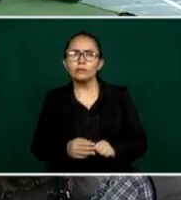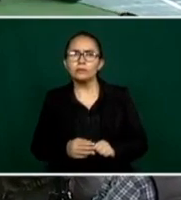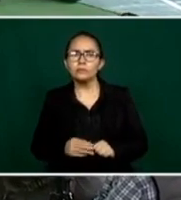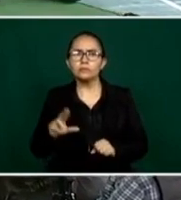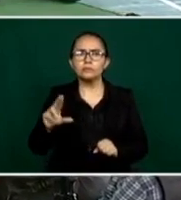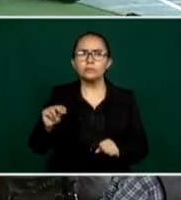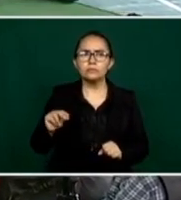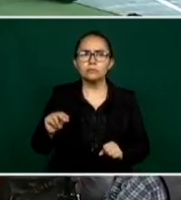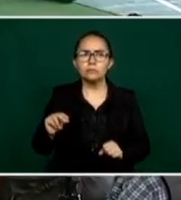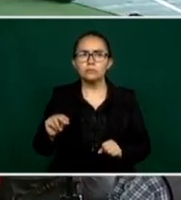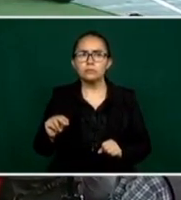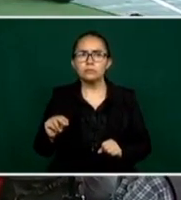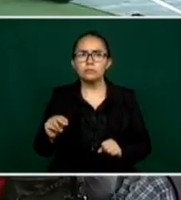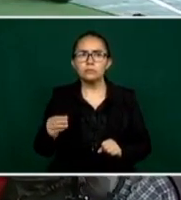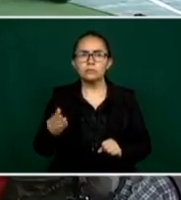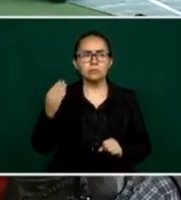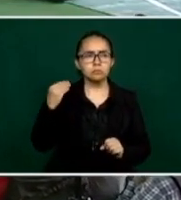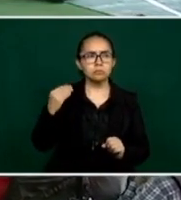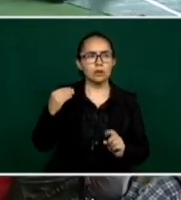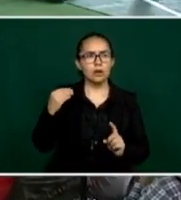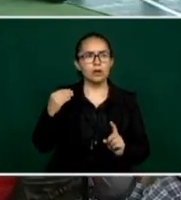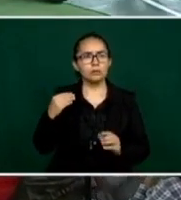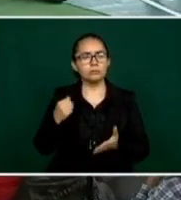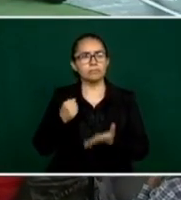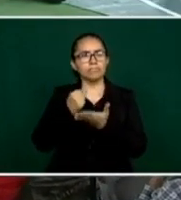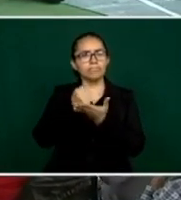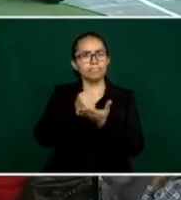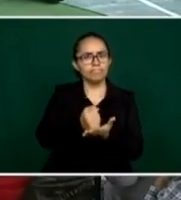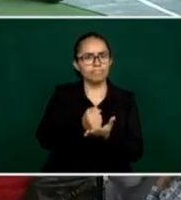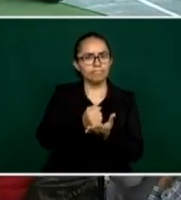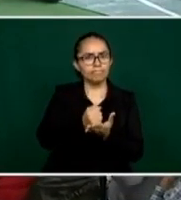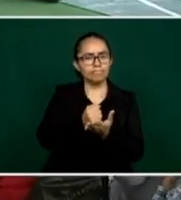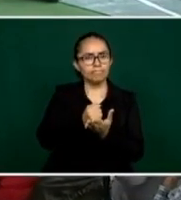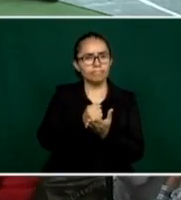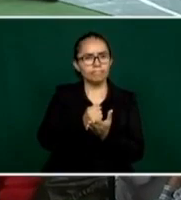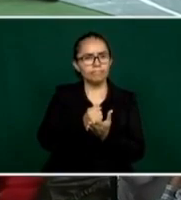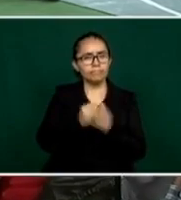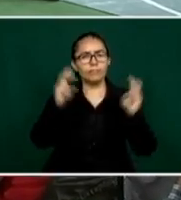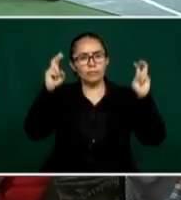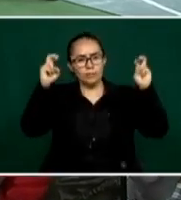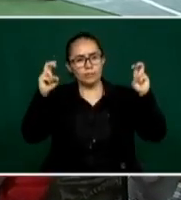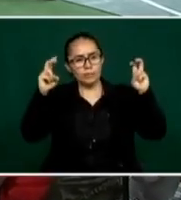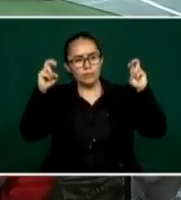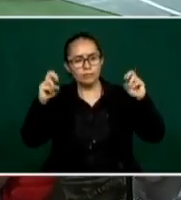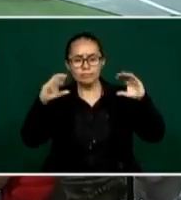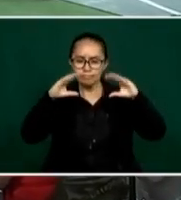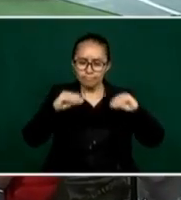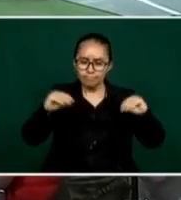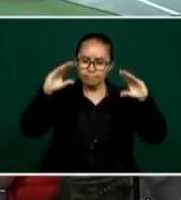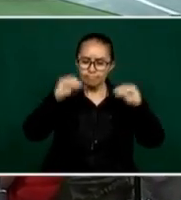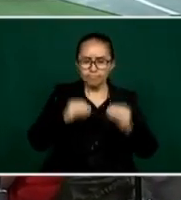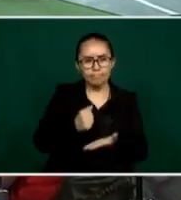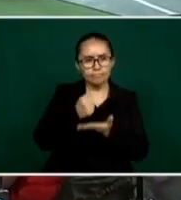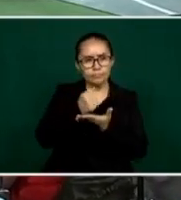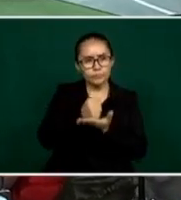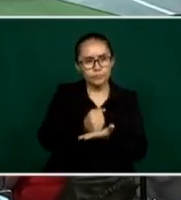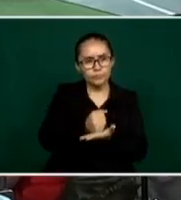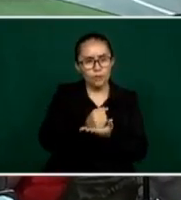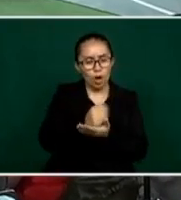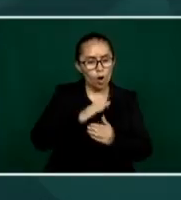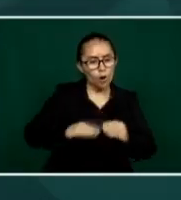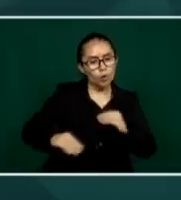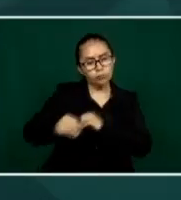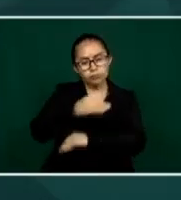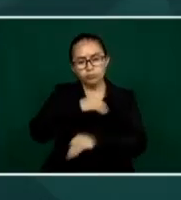no se orienta sobre este tema. Entonces, ahora viene toda una campaña